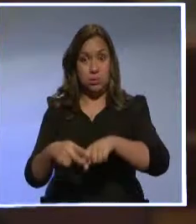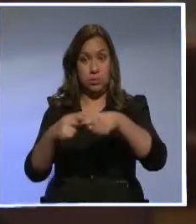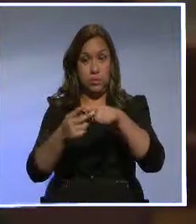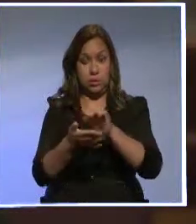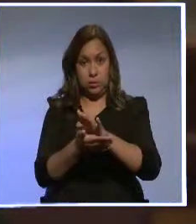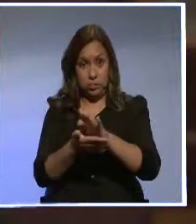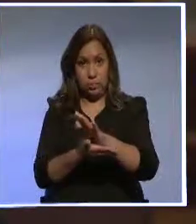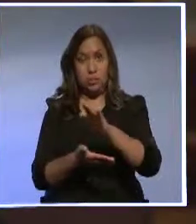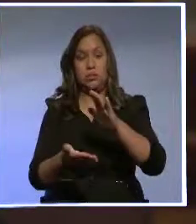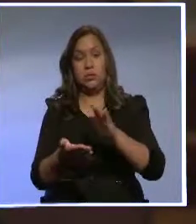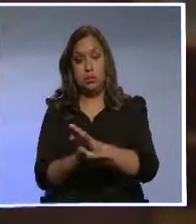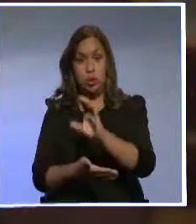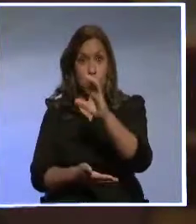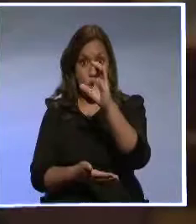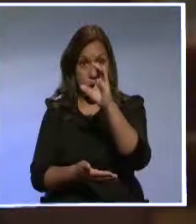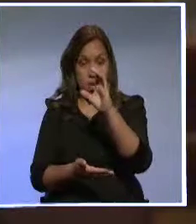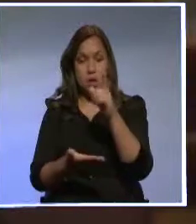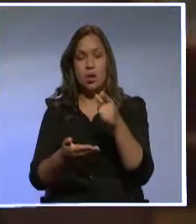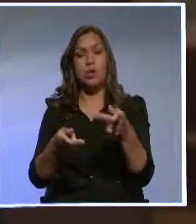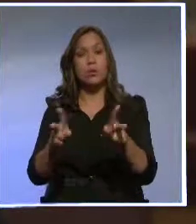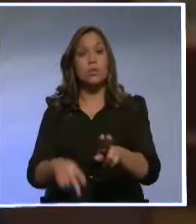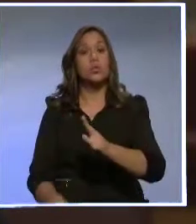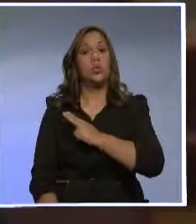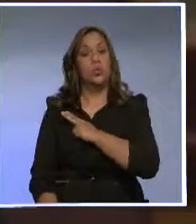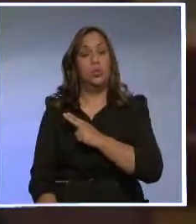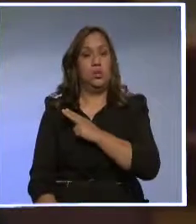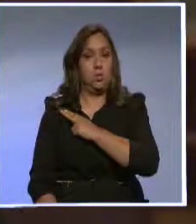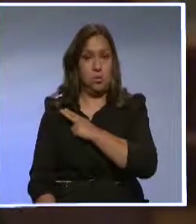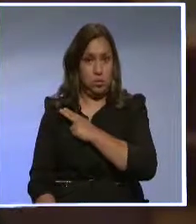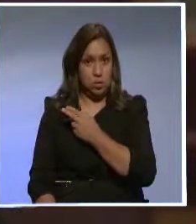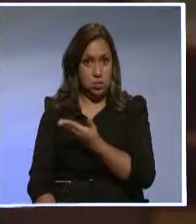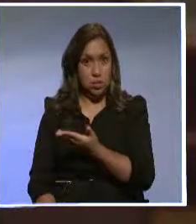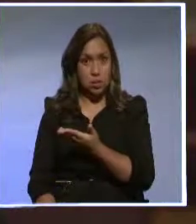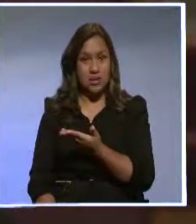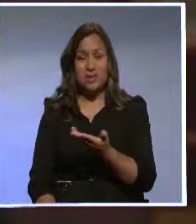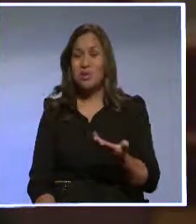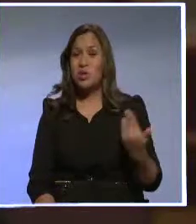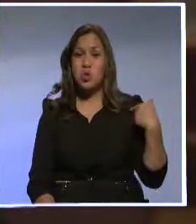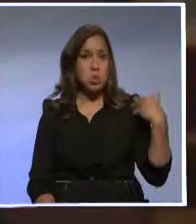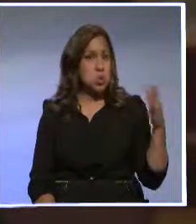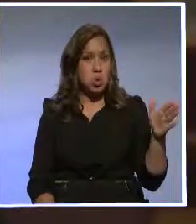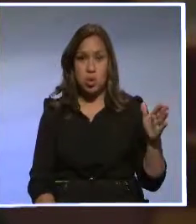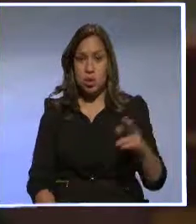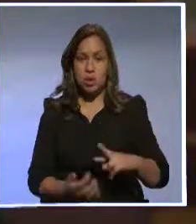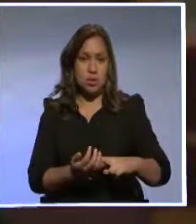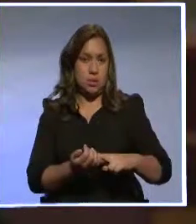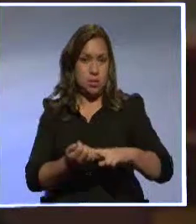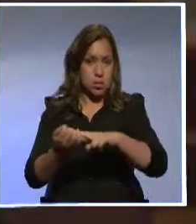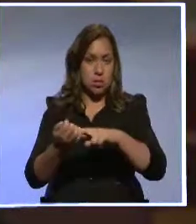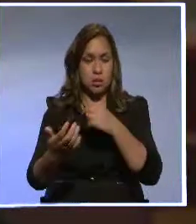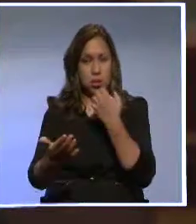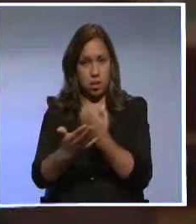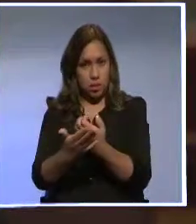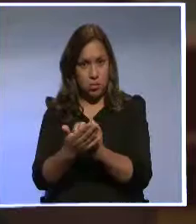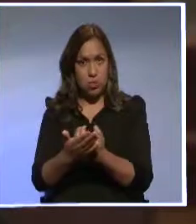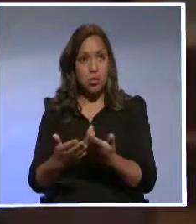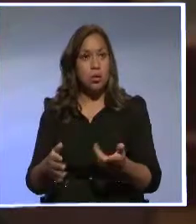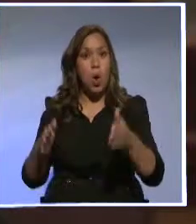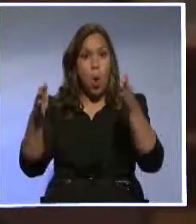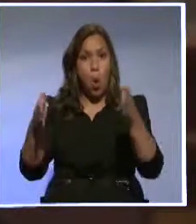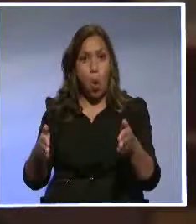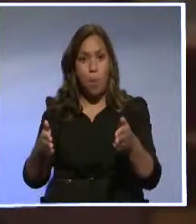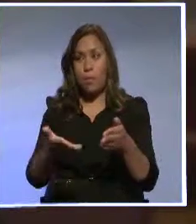el colegio y luego las universidades no tienen los recursos ni humanos ni técnicos ni económicos para